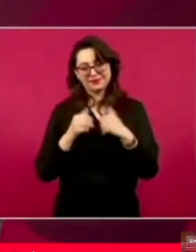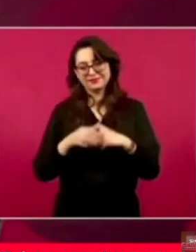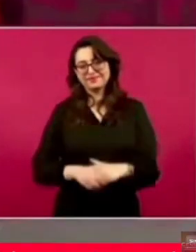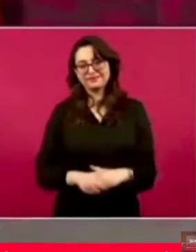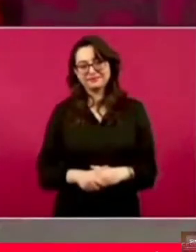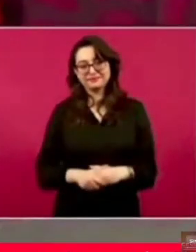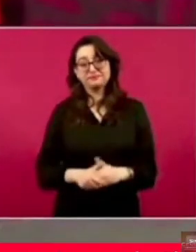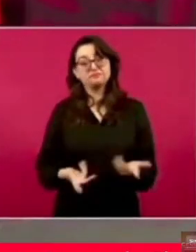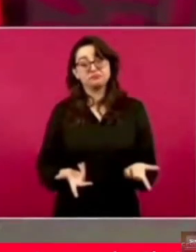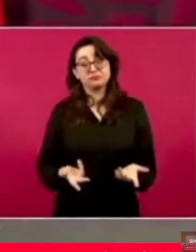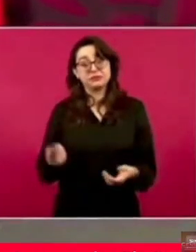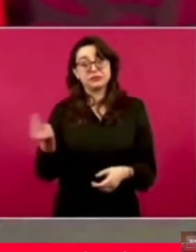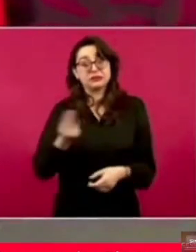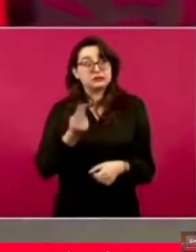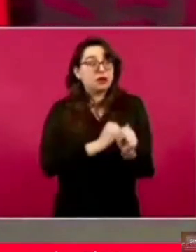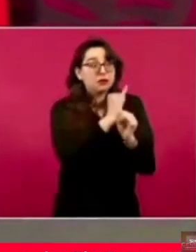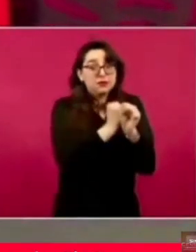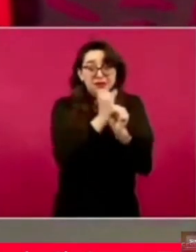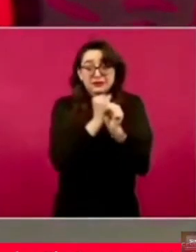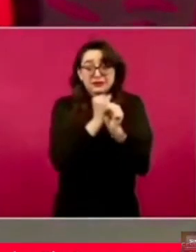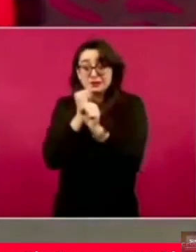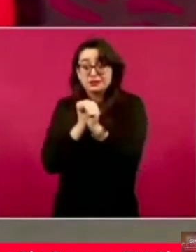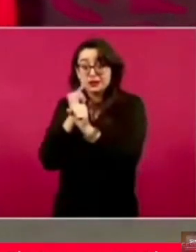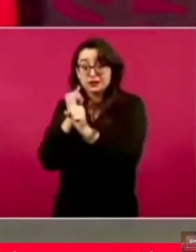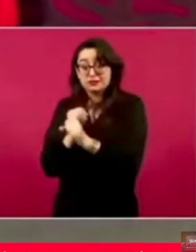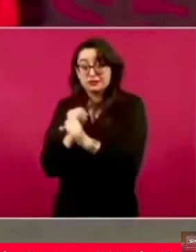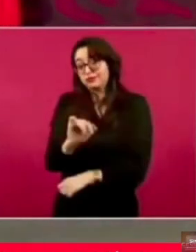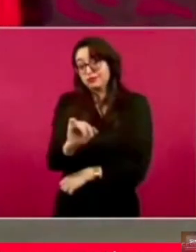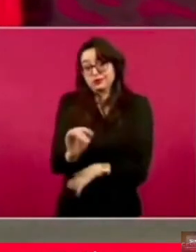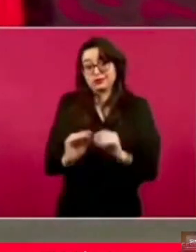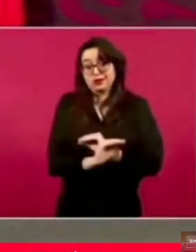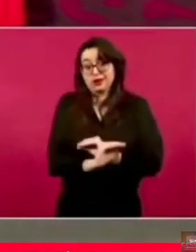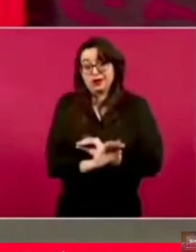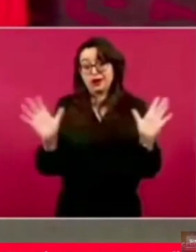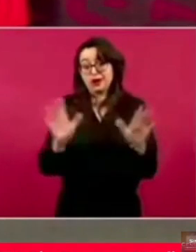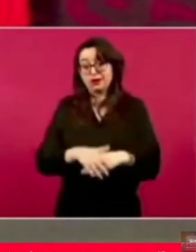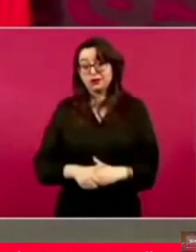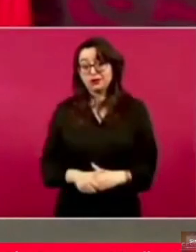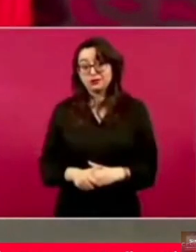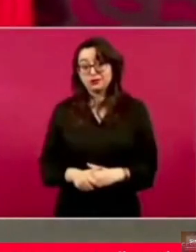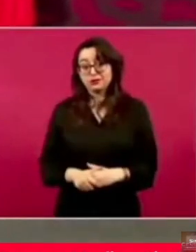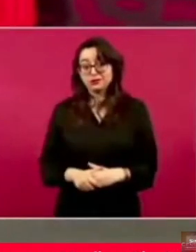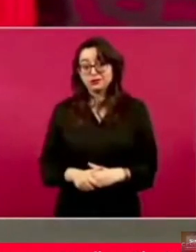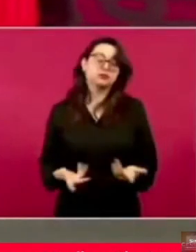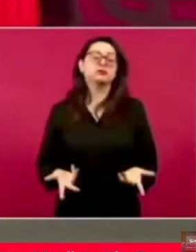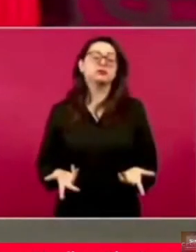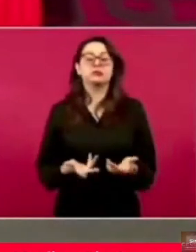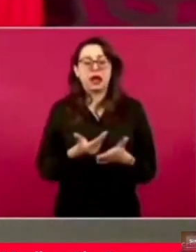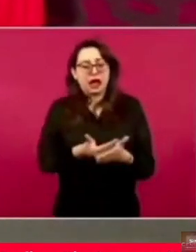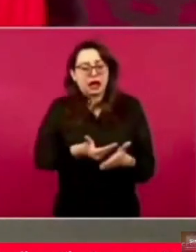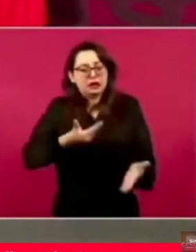porque es mucho mejor la inteligencia que la fuerza.